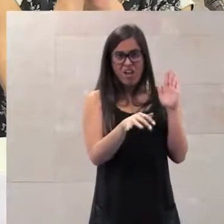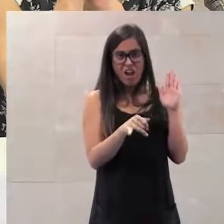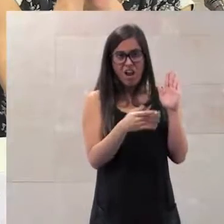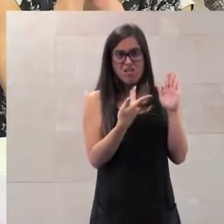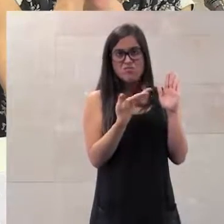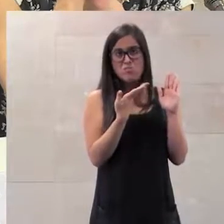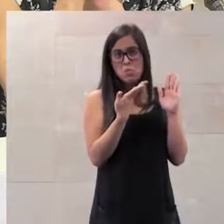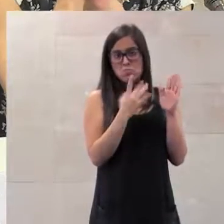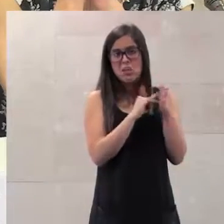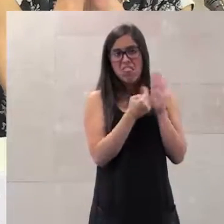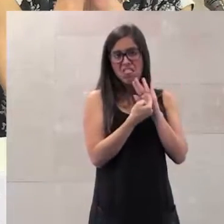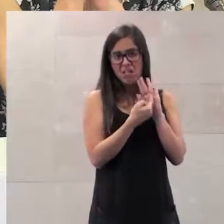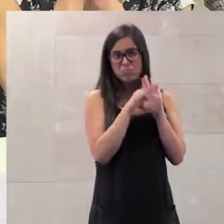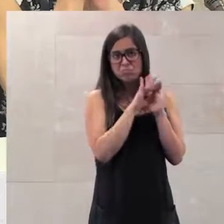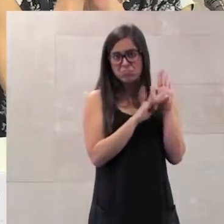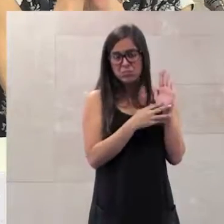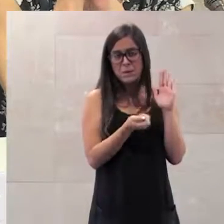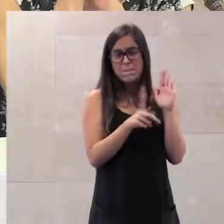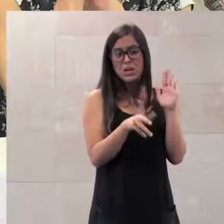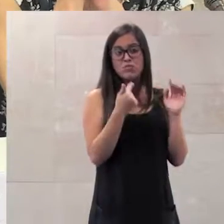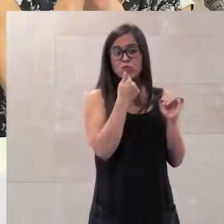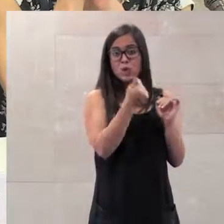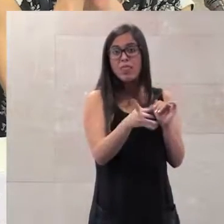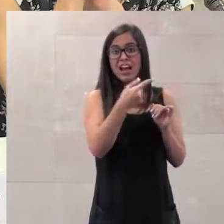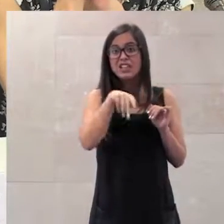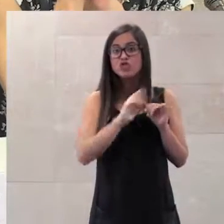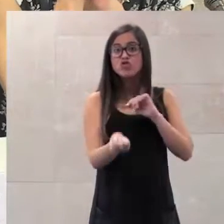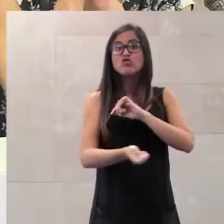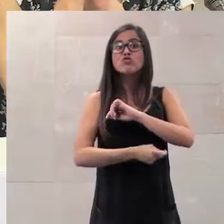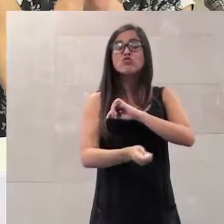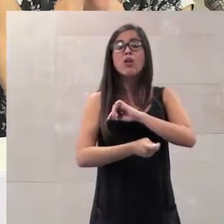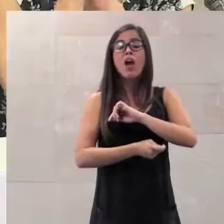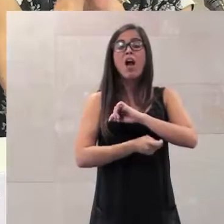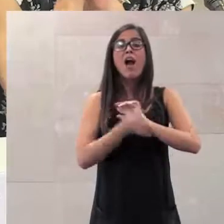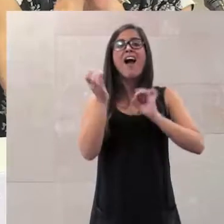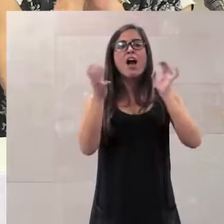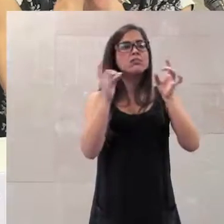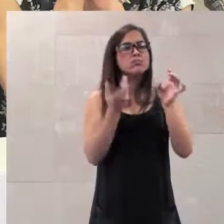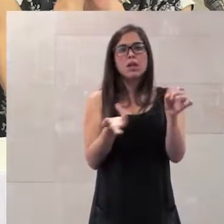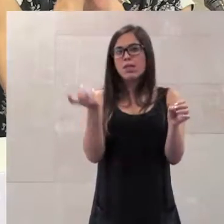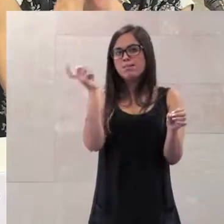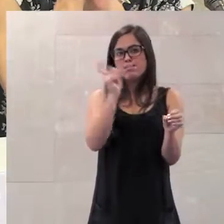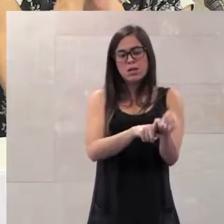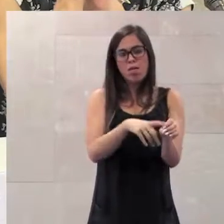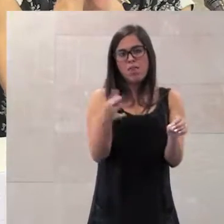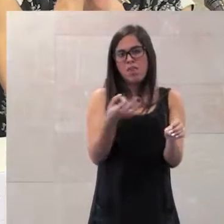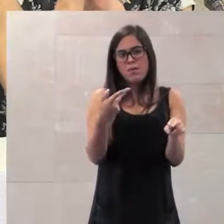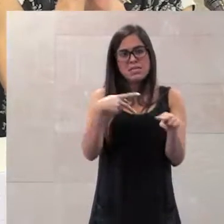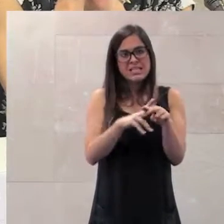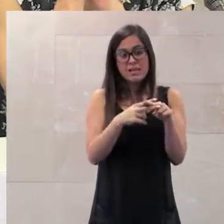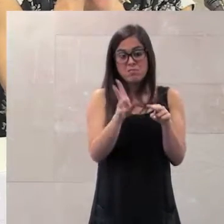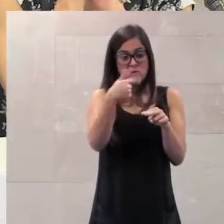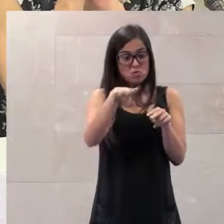planteamiento bastante parecido, pero de una forma muy general os diría que en Gasteiz tenemos actividades a las que hay que apuntarse, ¿no? Talleres como los que tenéis